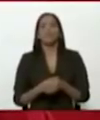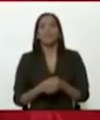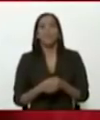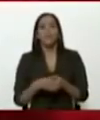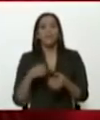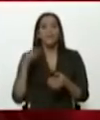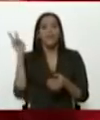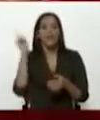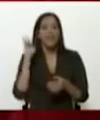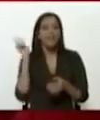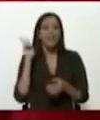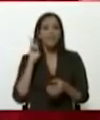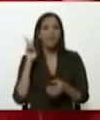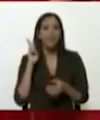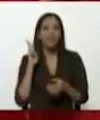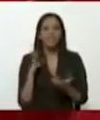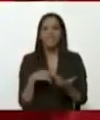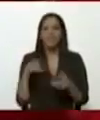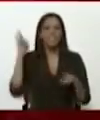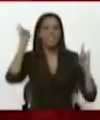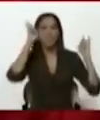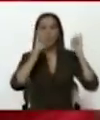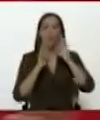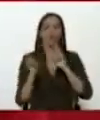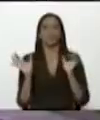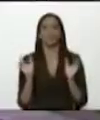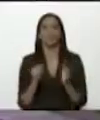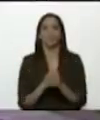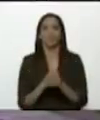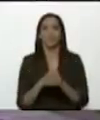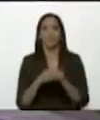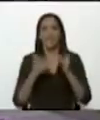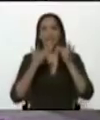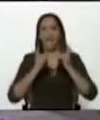Venezuela de los demonios.